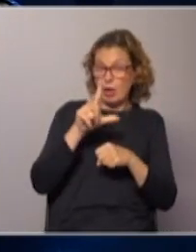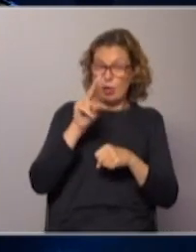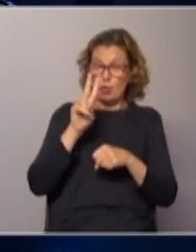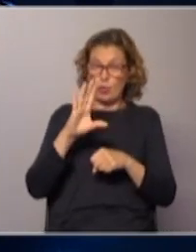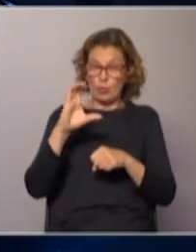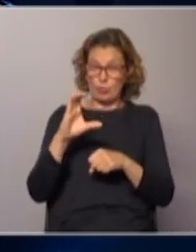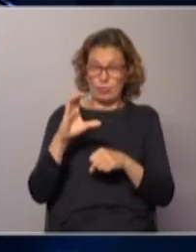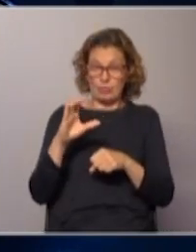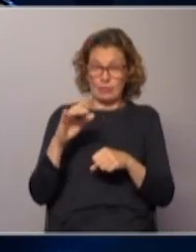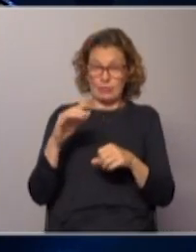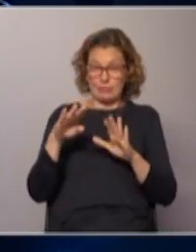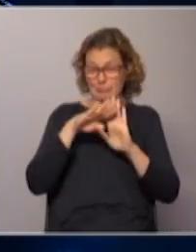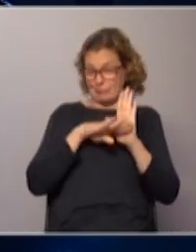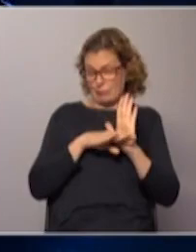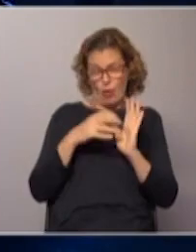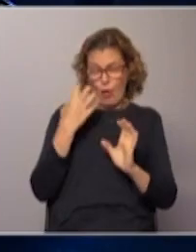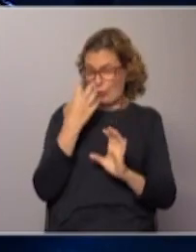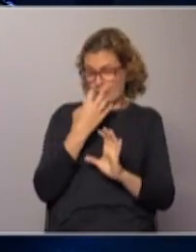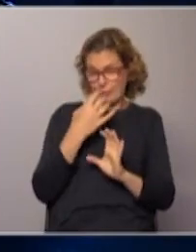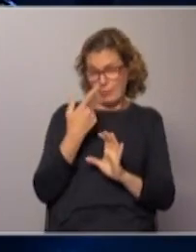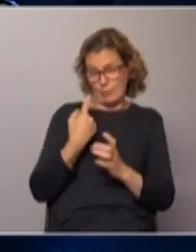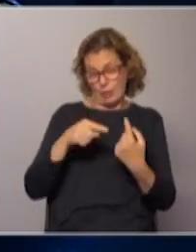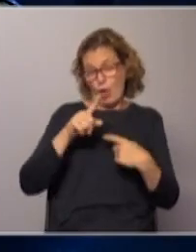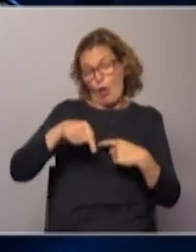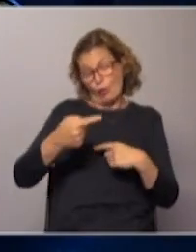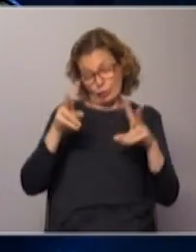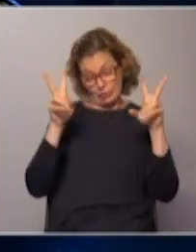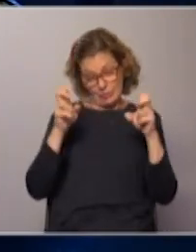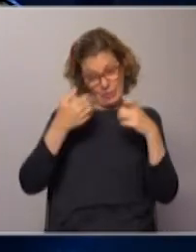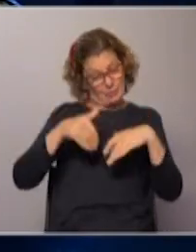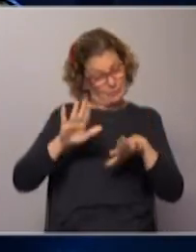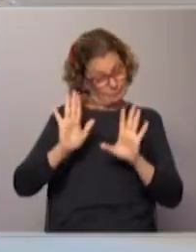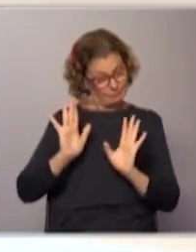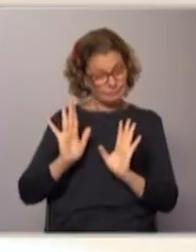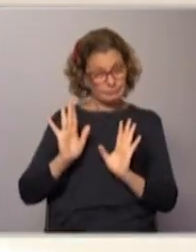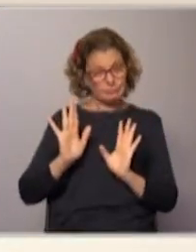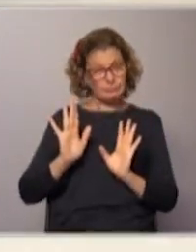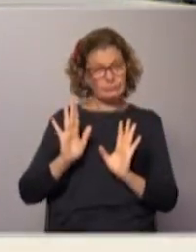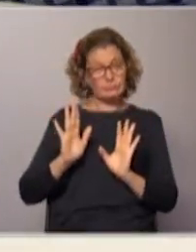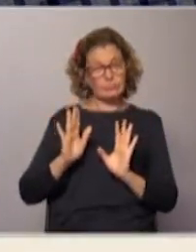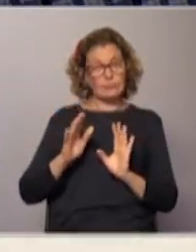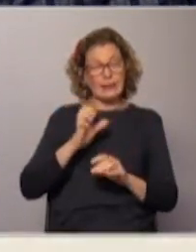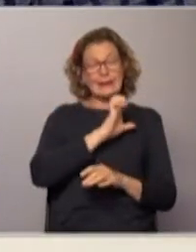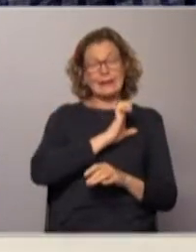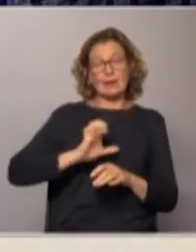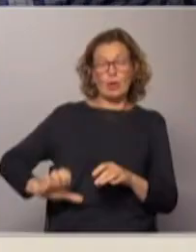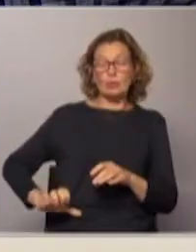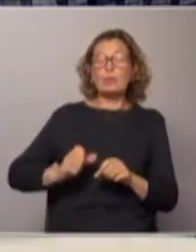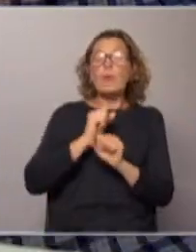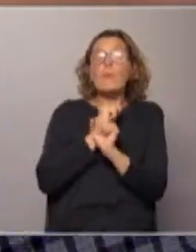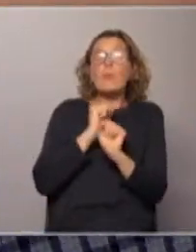desastre la regla fiscal de la luz pero se sería aún tengo otro tema el poder ejecutivo está